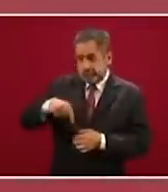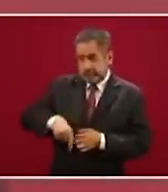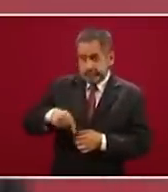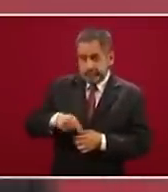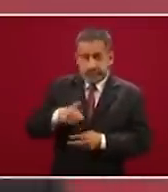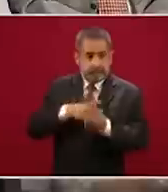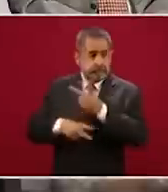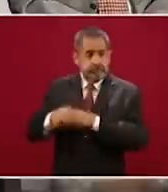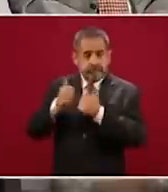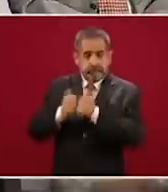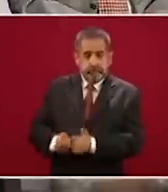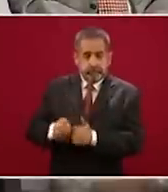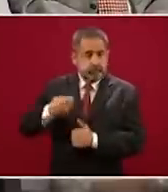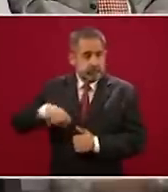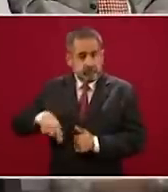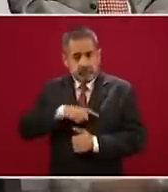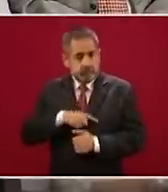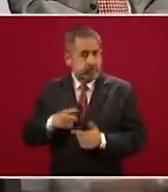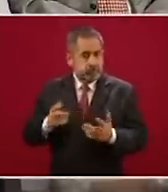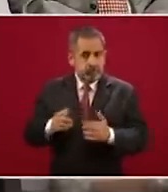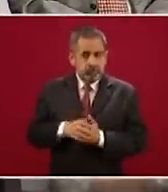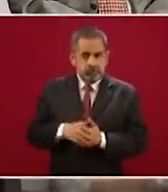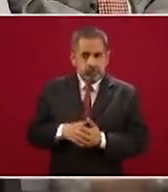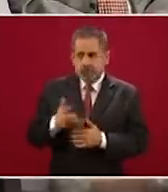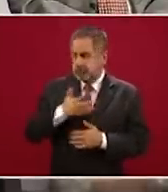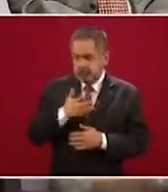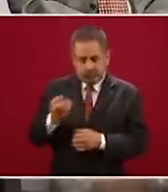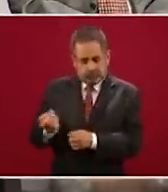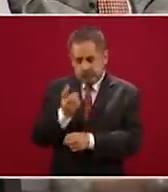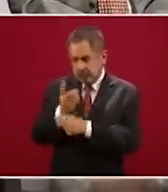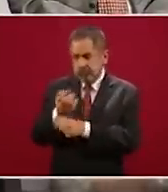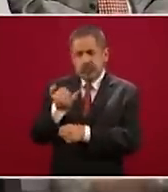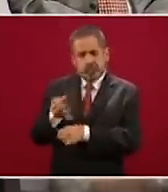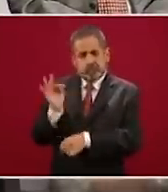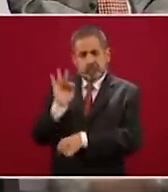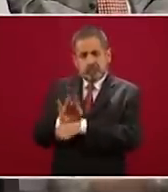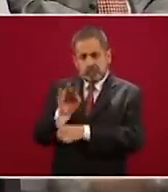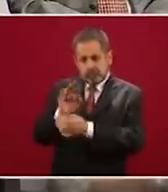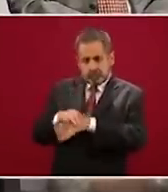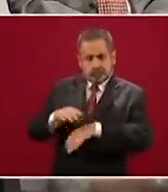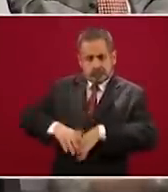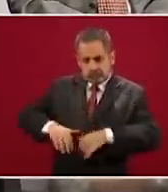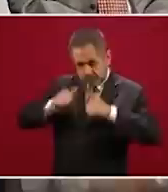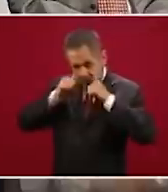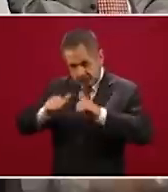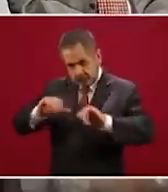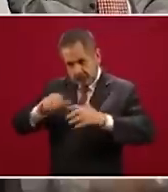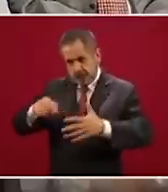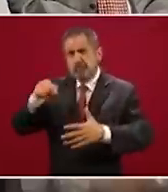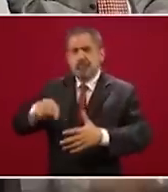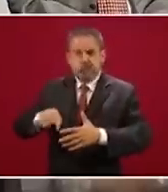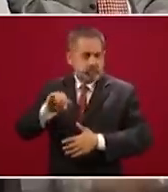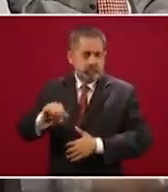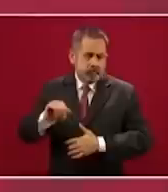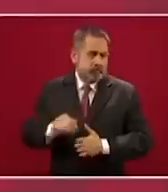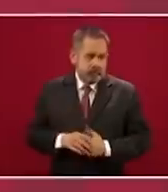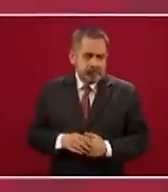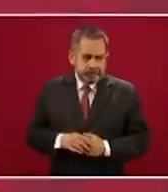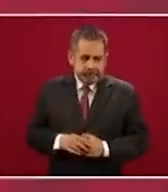con nosotros, tienen toda la protección y la atención. Si están